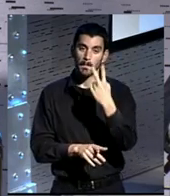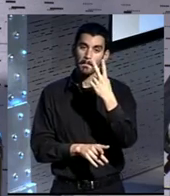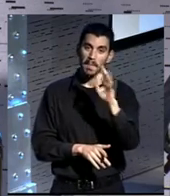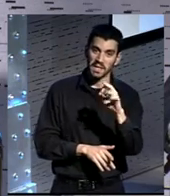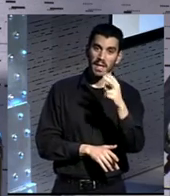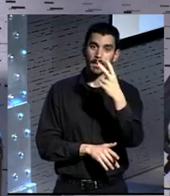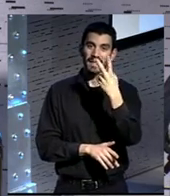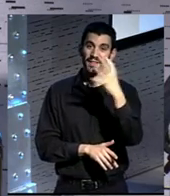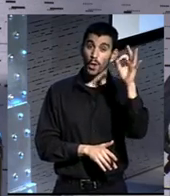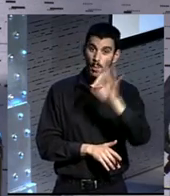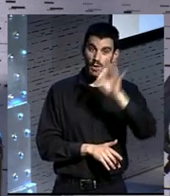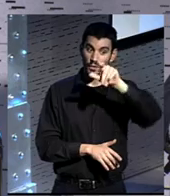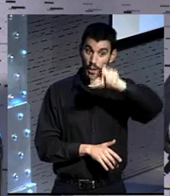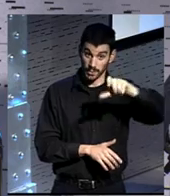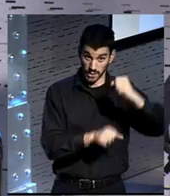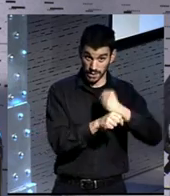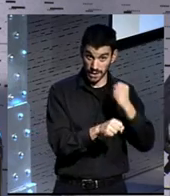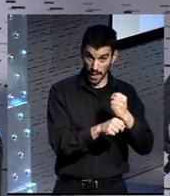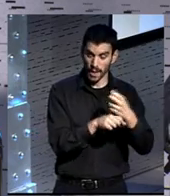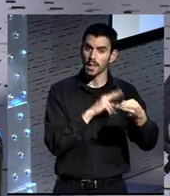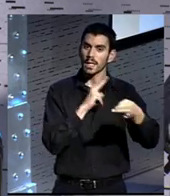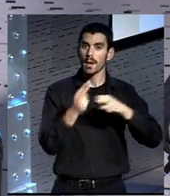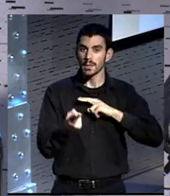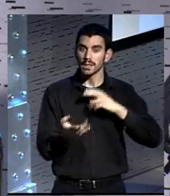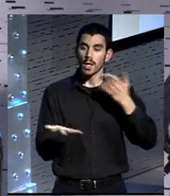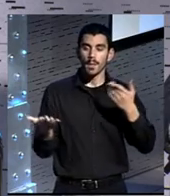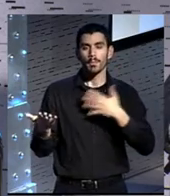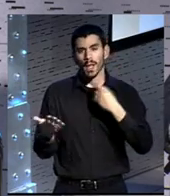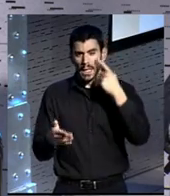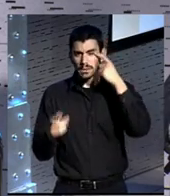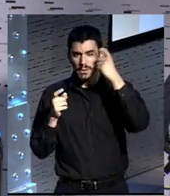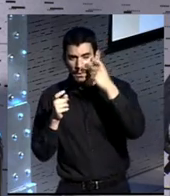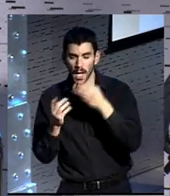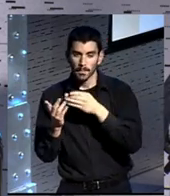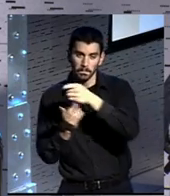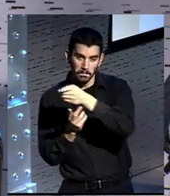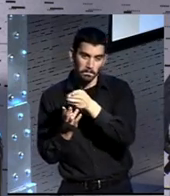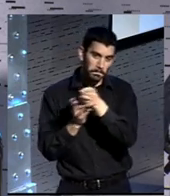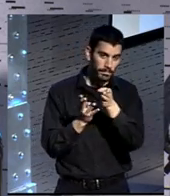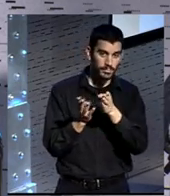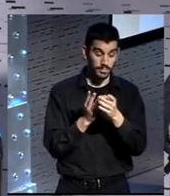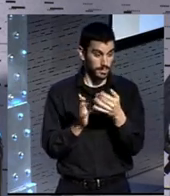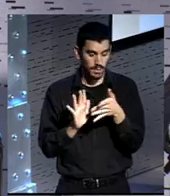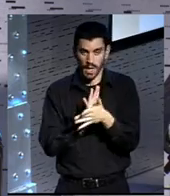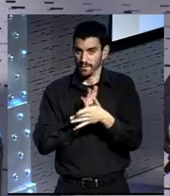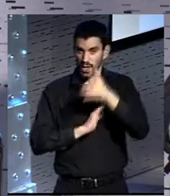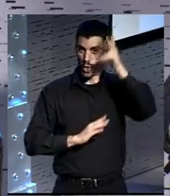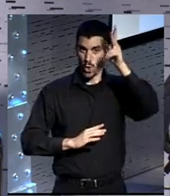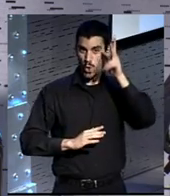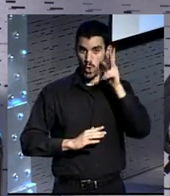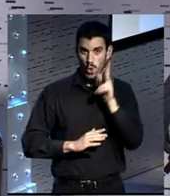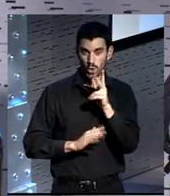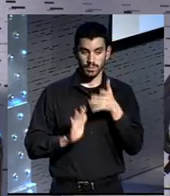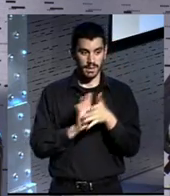de idea y hay gente que realmente elabora la idea, que es muchísima implicación. Para nosotros eso es un lujo, el disponer de